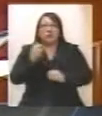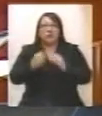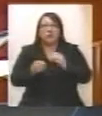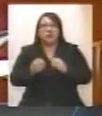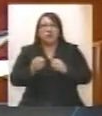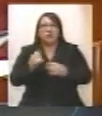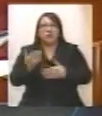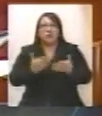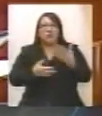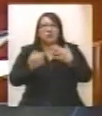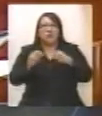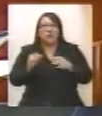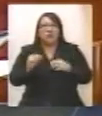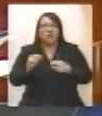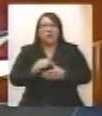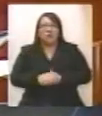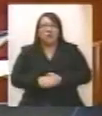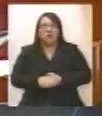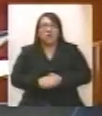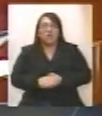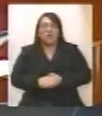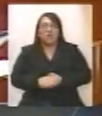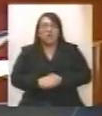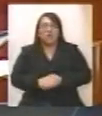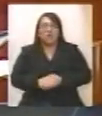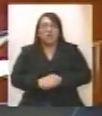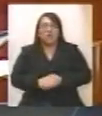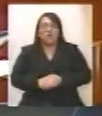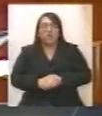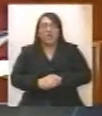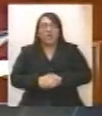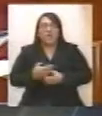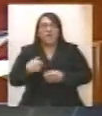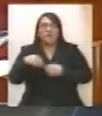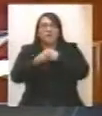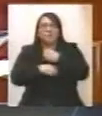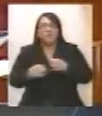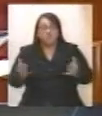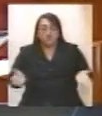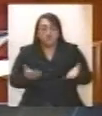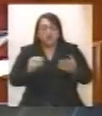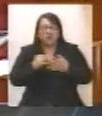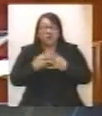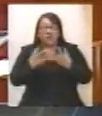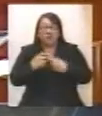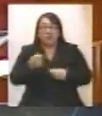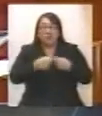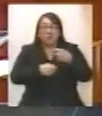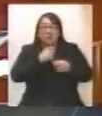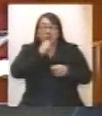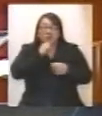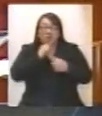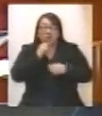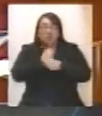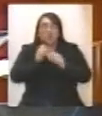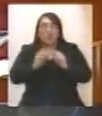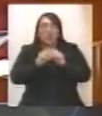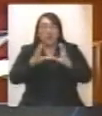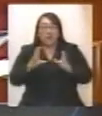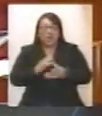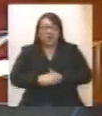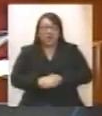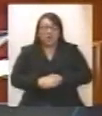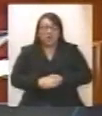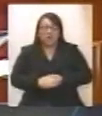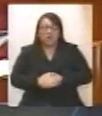y servicios públicos por cerrar. Somos un país que promueve la inversión privada a través de reglas de juego claras y